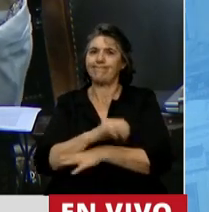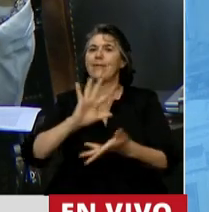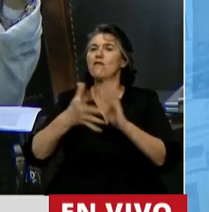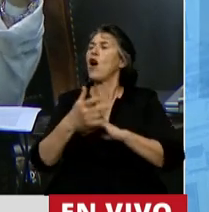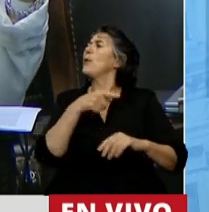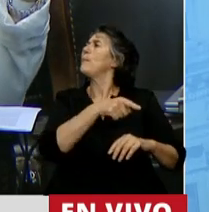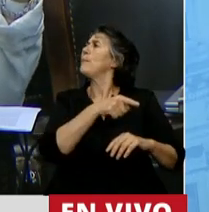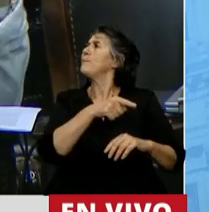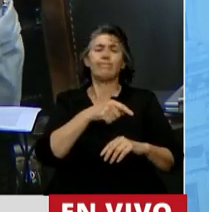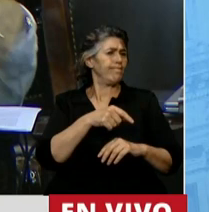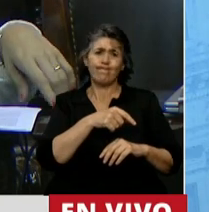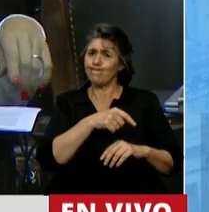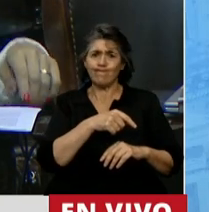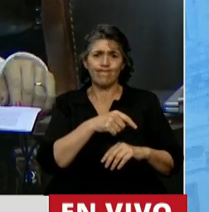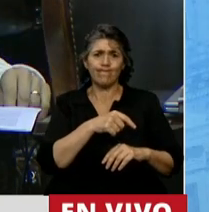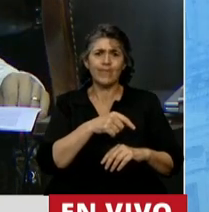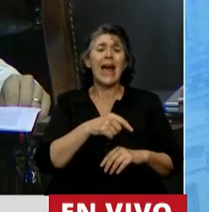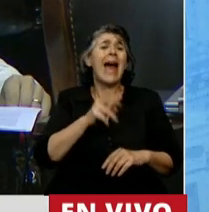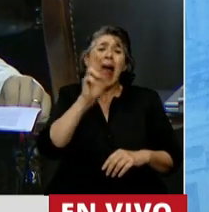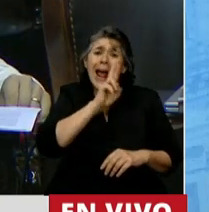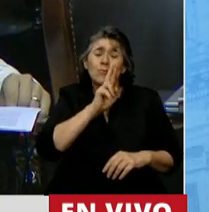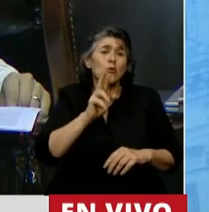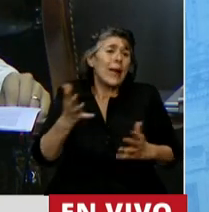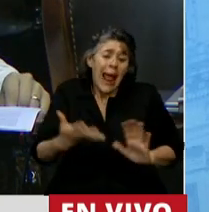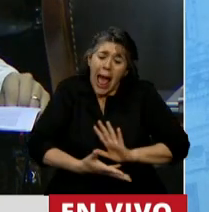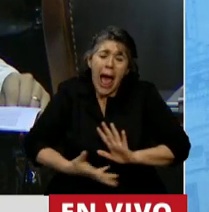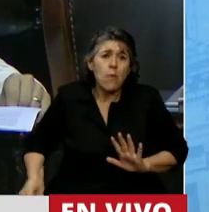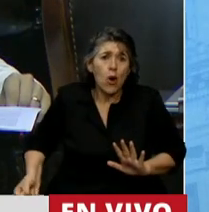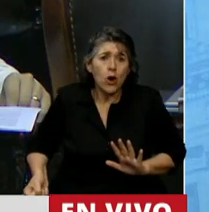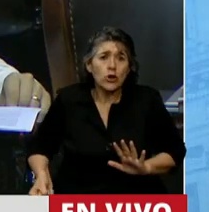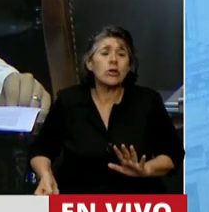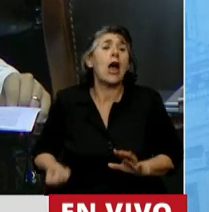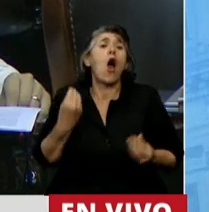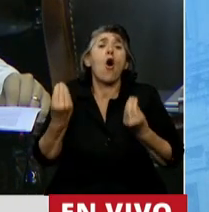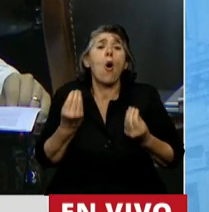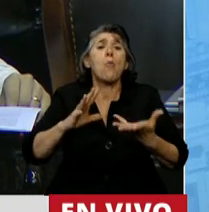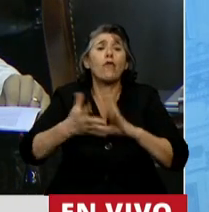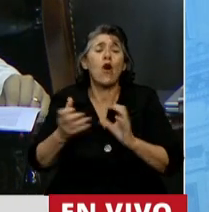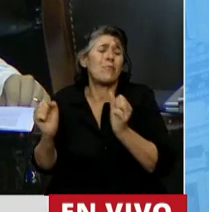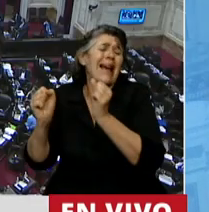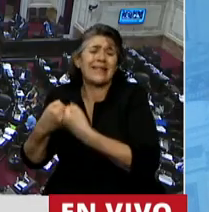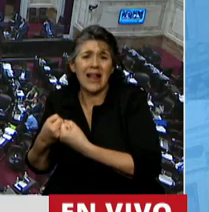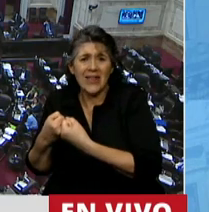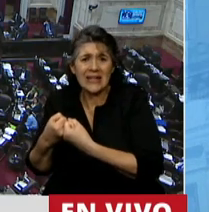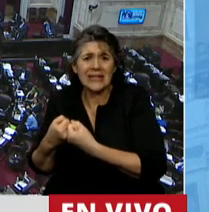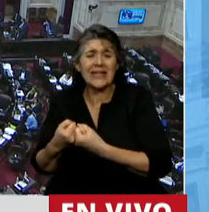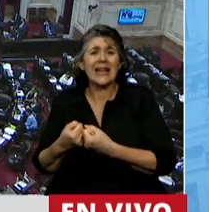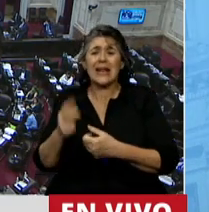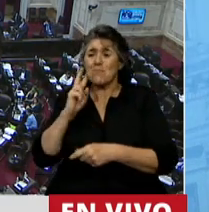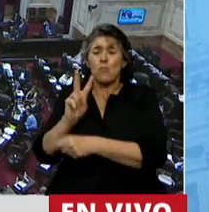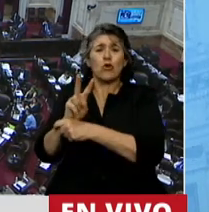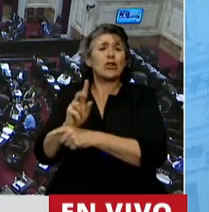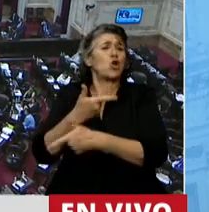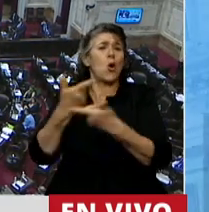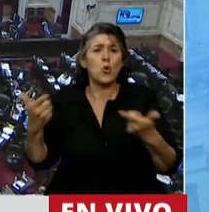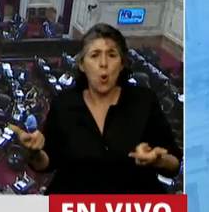costado. Las mujeres abortan y lo hacen de manera clandestina, de manera insegura,